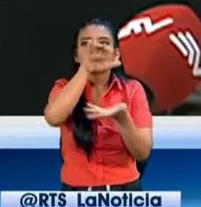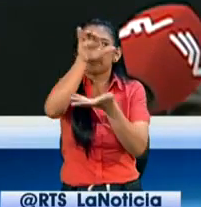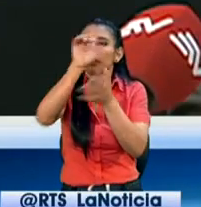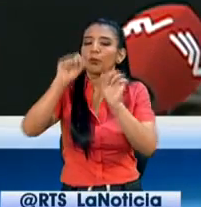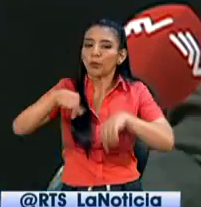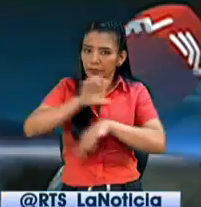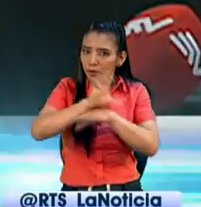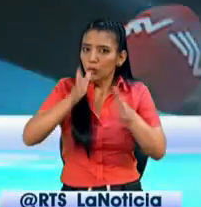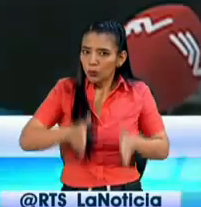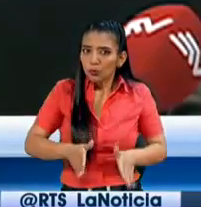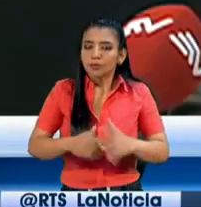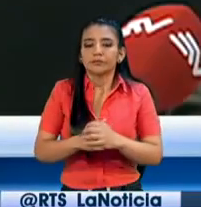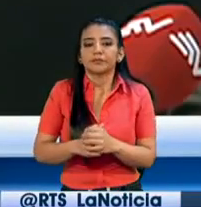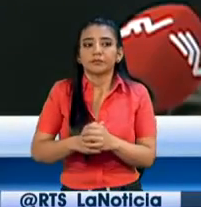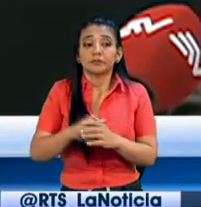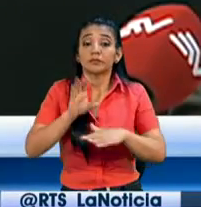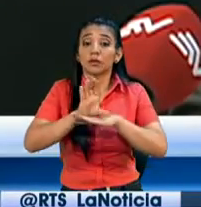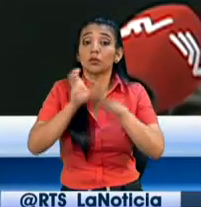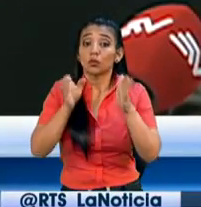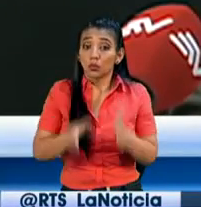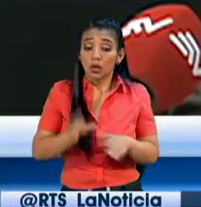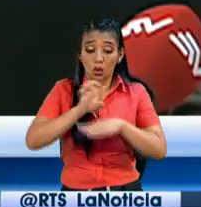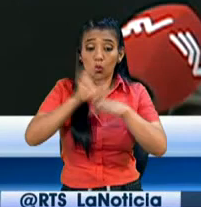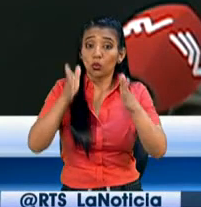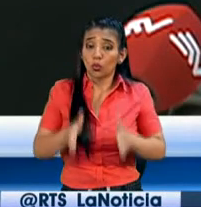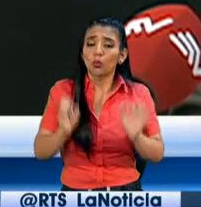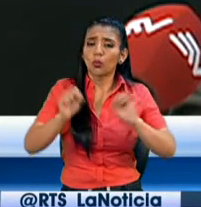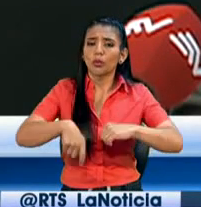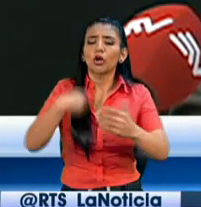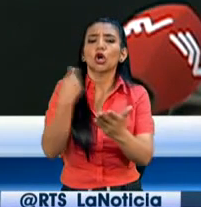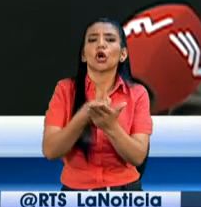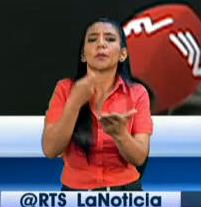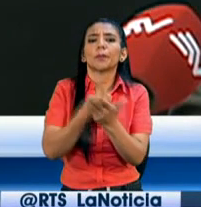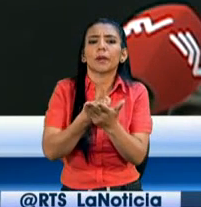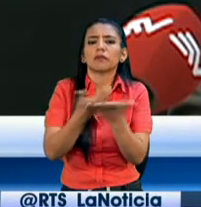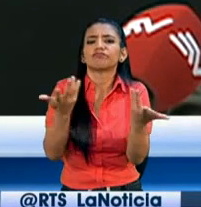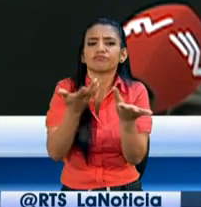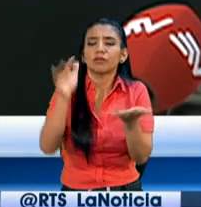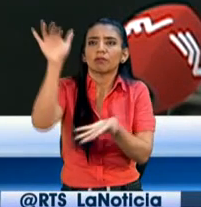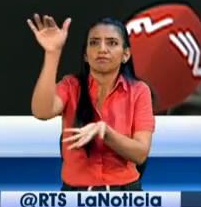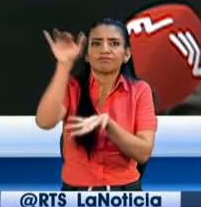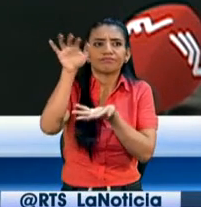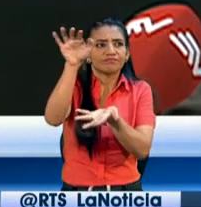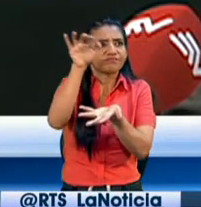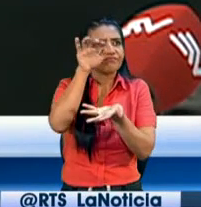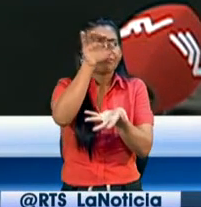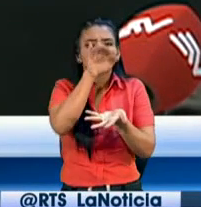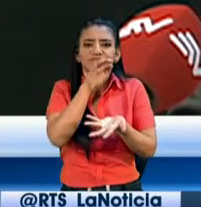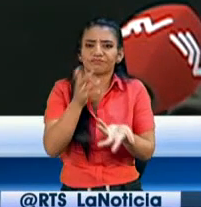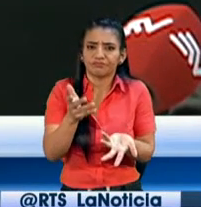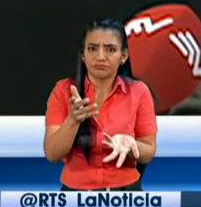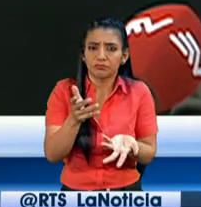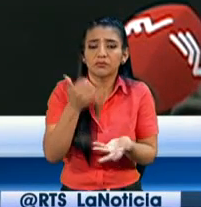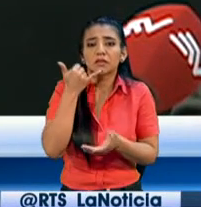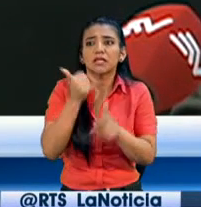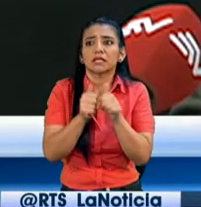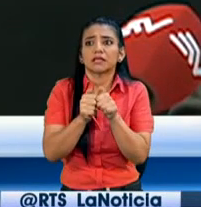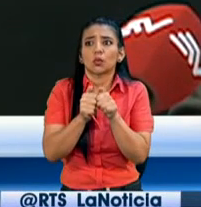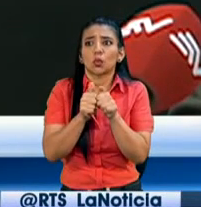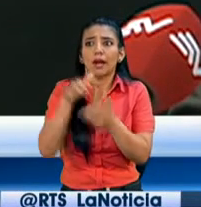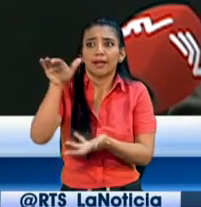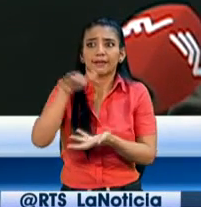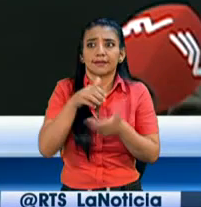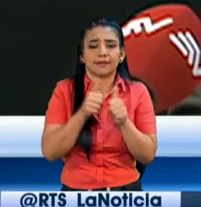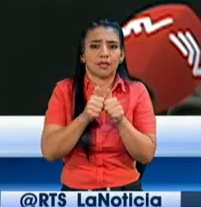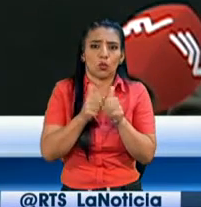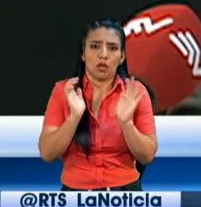ciudadanos ecuatorianos podrán realizar compras, podrán realizar importación individual de teléfonos celulares a